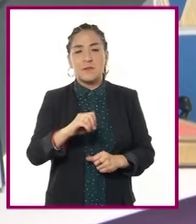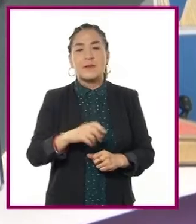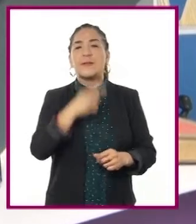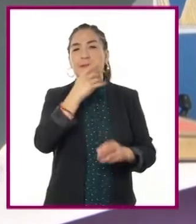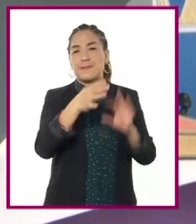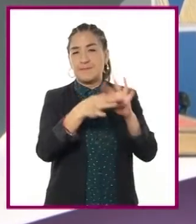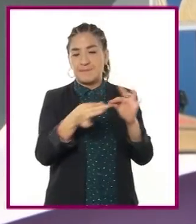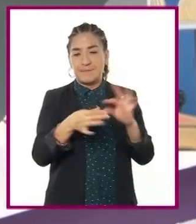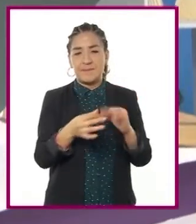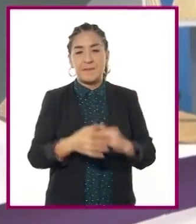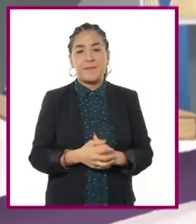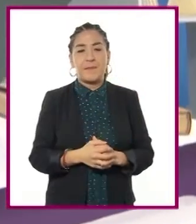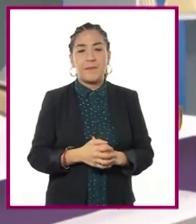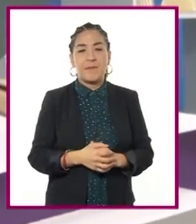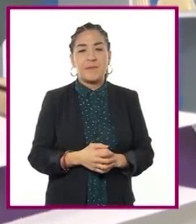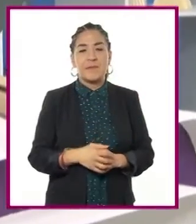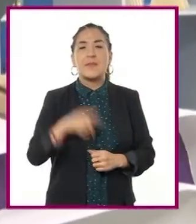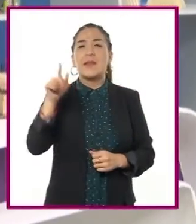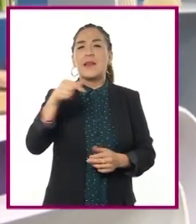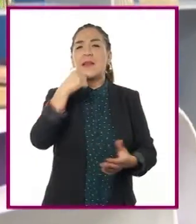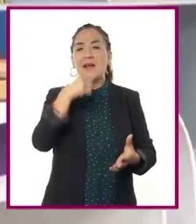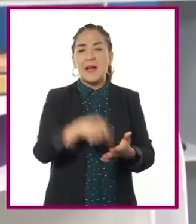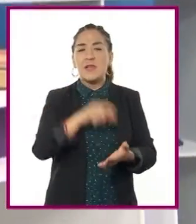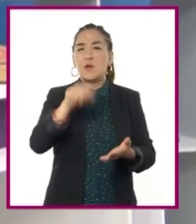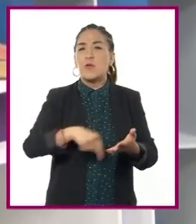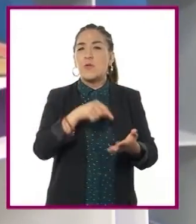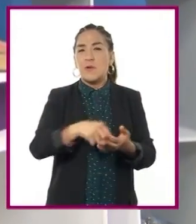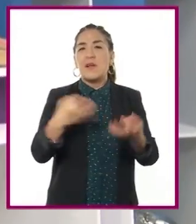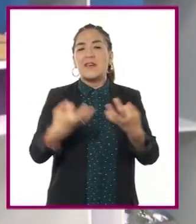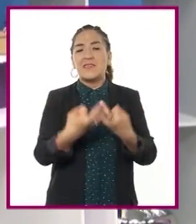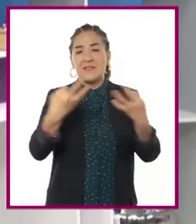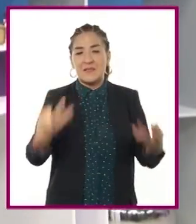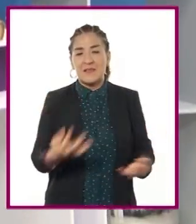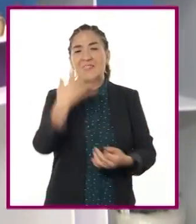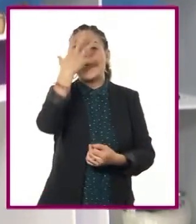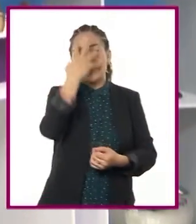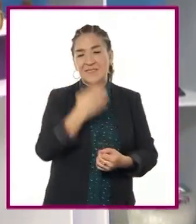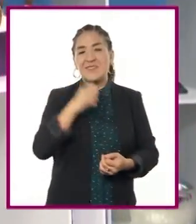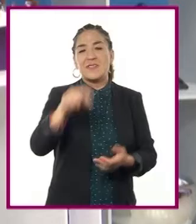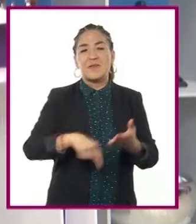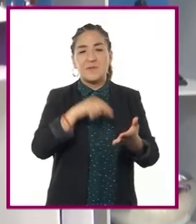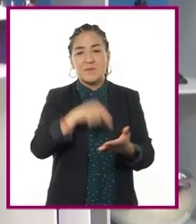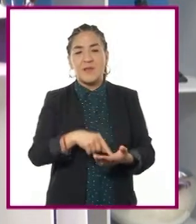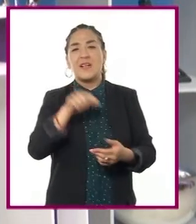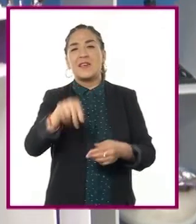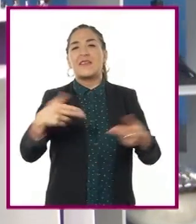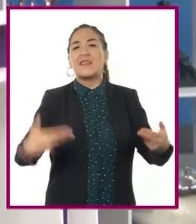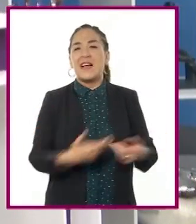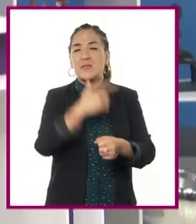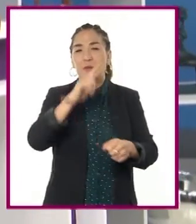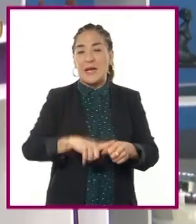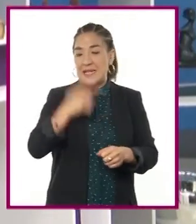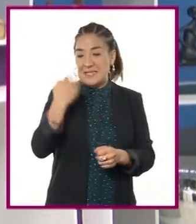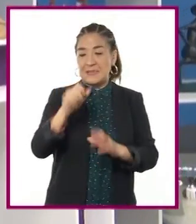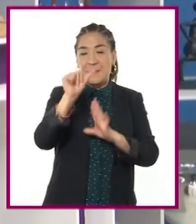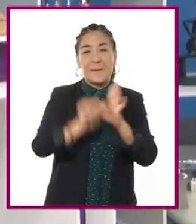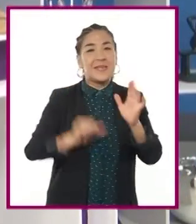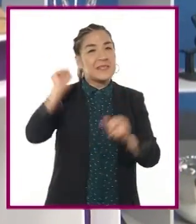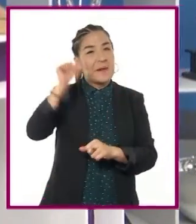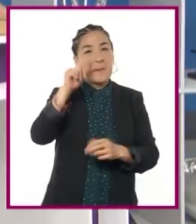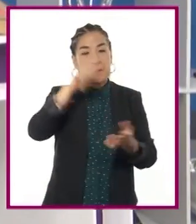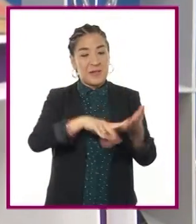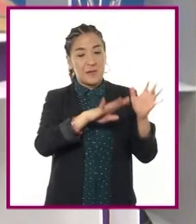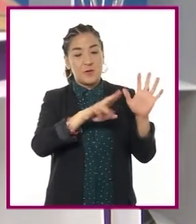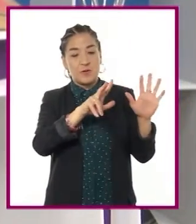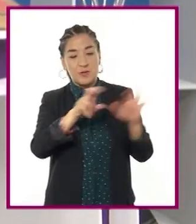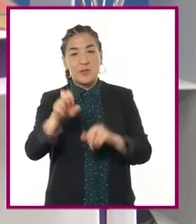así: Carta a la Tierra tiene un triste antecedente nacional. En el mes de abril de